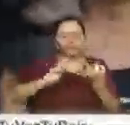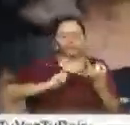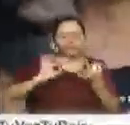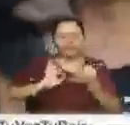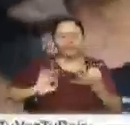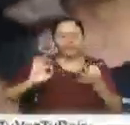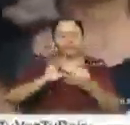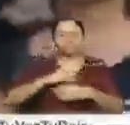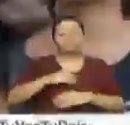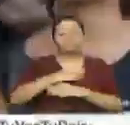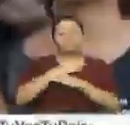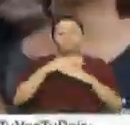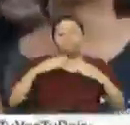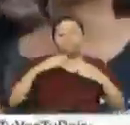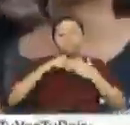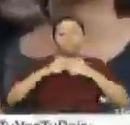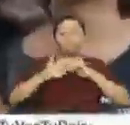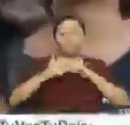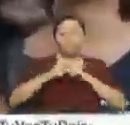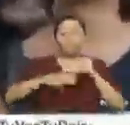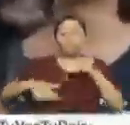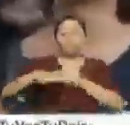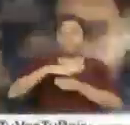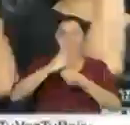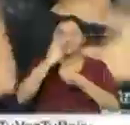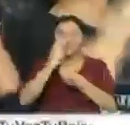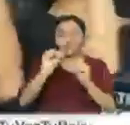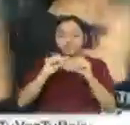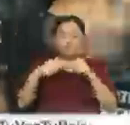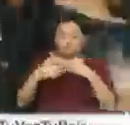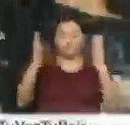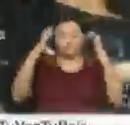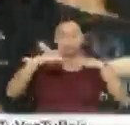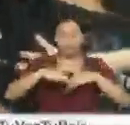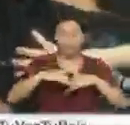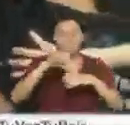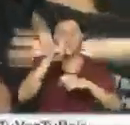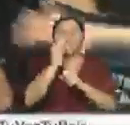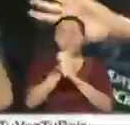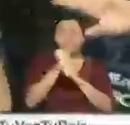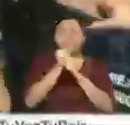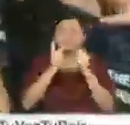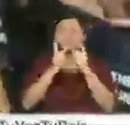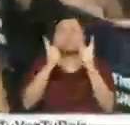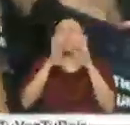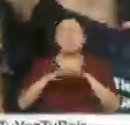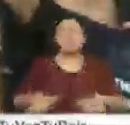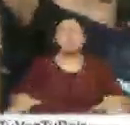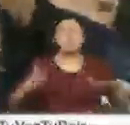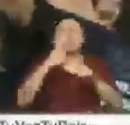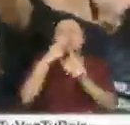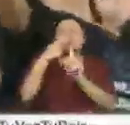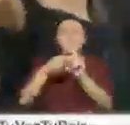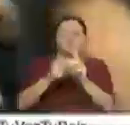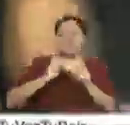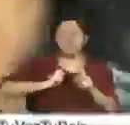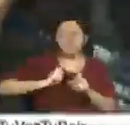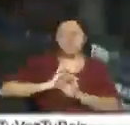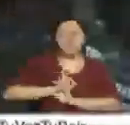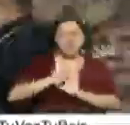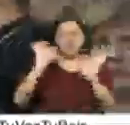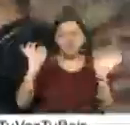Sofocados por la crisis financiera en el estado, que se encuentra al borde de la quiebra, empleados públicos de diversos sectores han pasado meses sin recibir sus